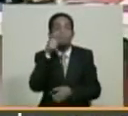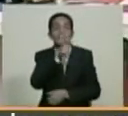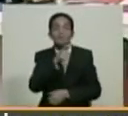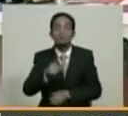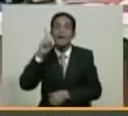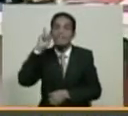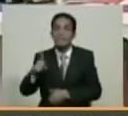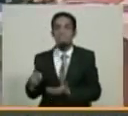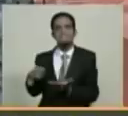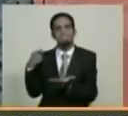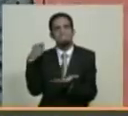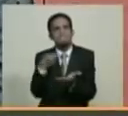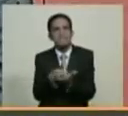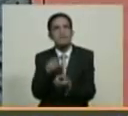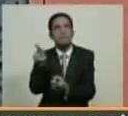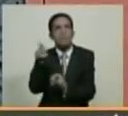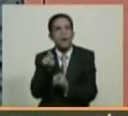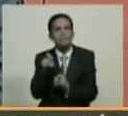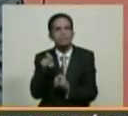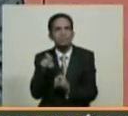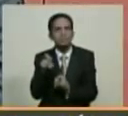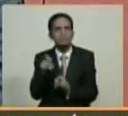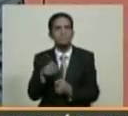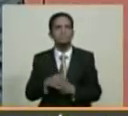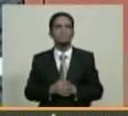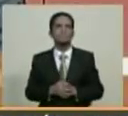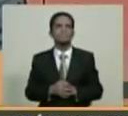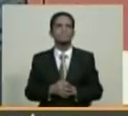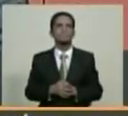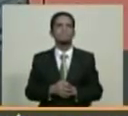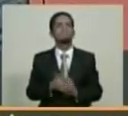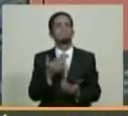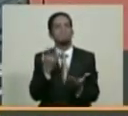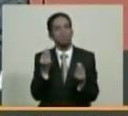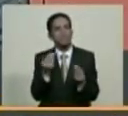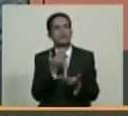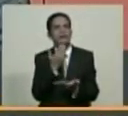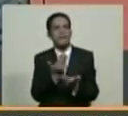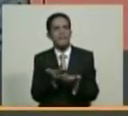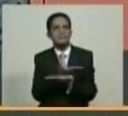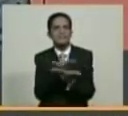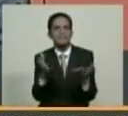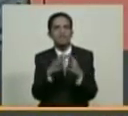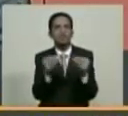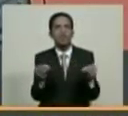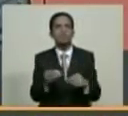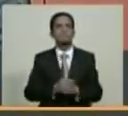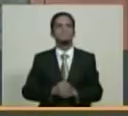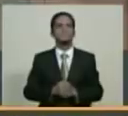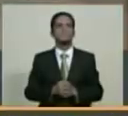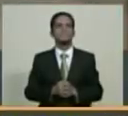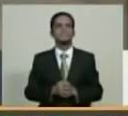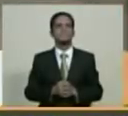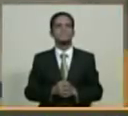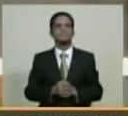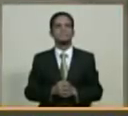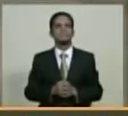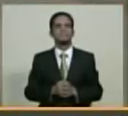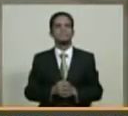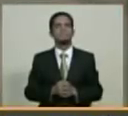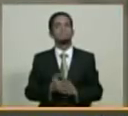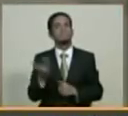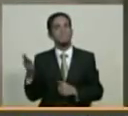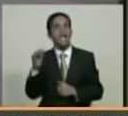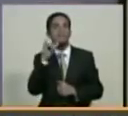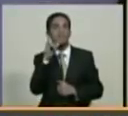empezar a aumentar su cultura de pago de impuestos. Muchísimas gracias a todas y a todos. Escuchaban entonces allí declaraciones